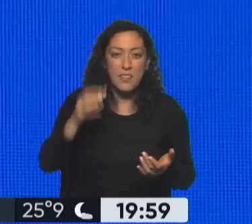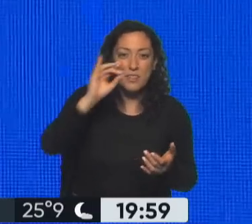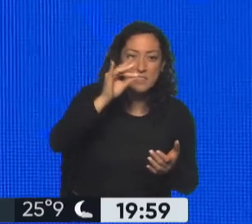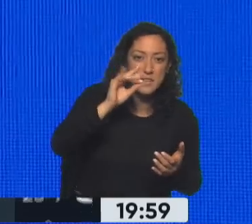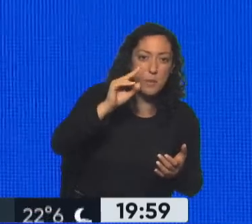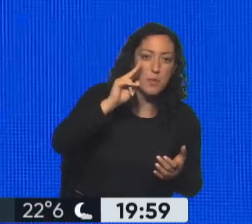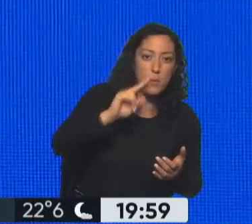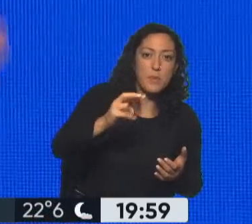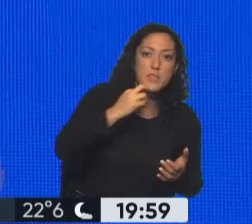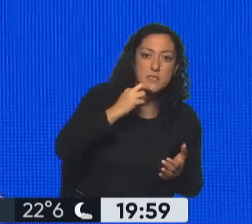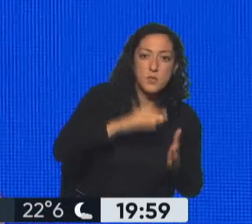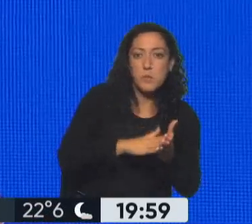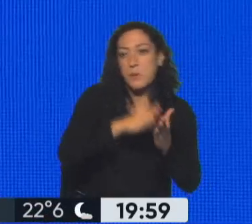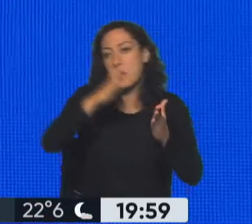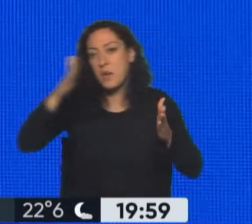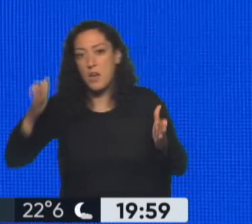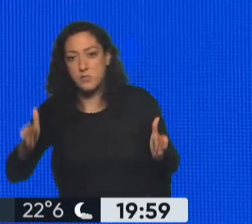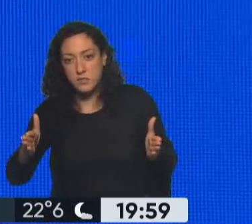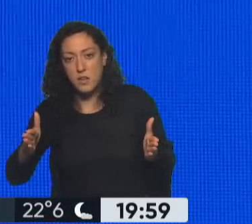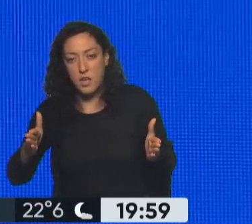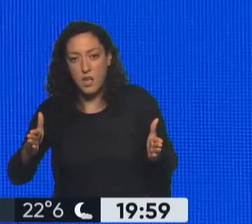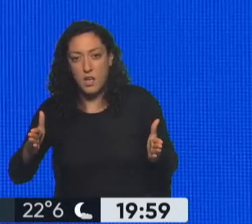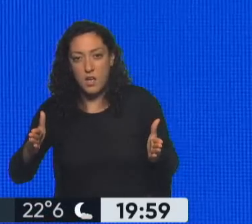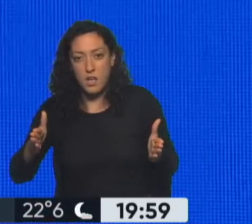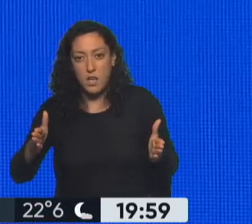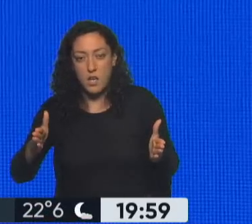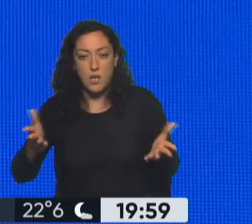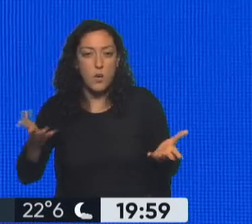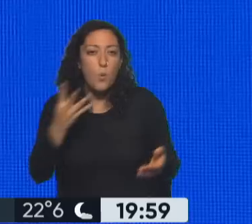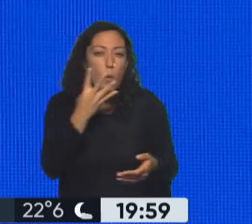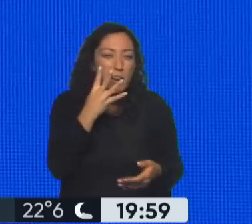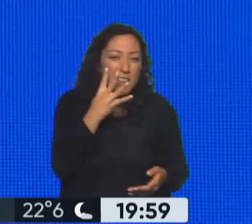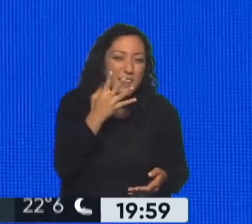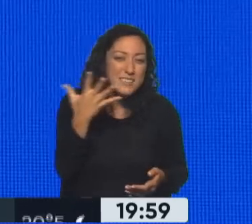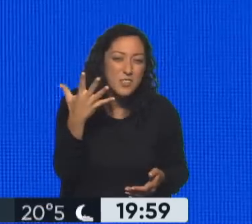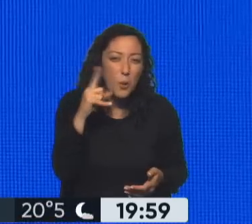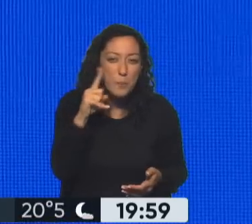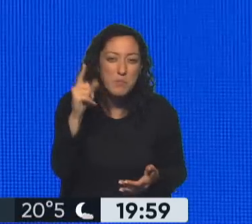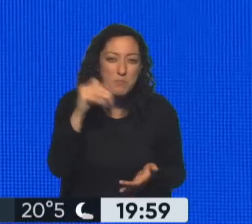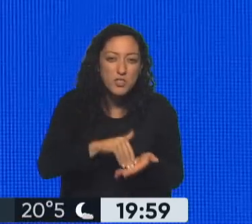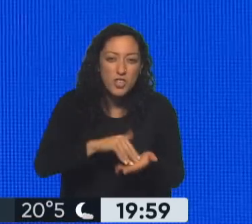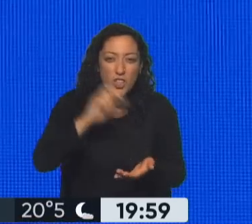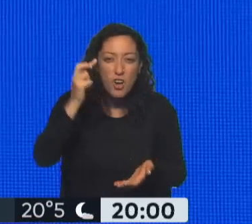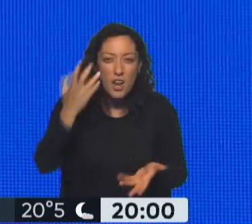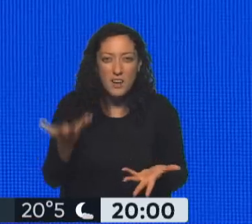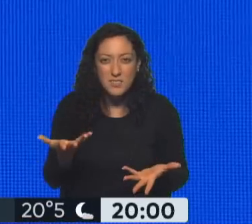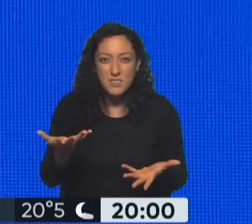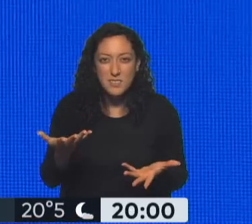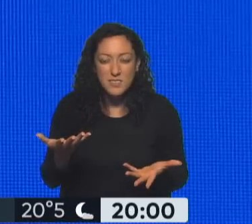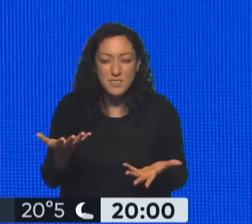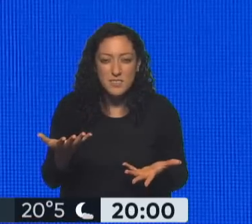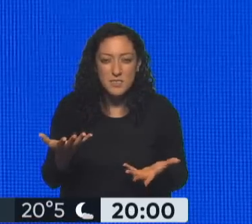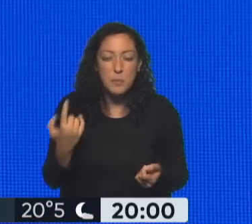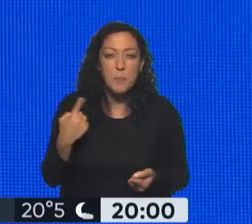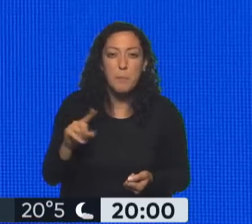del 2019 y 45.000 millones de dólares. Pero una